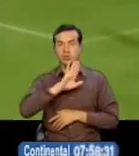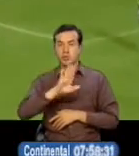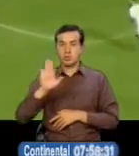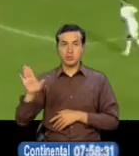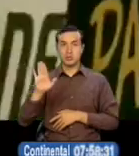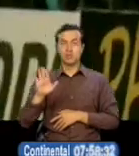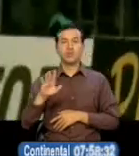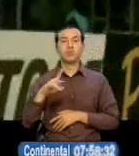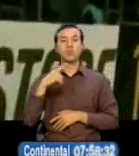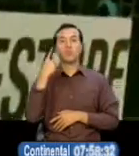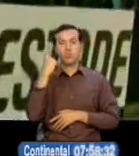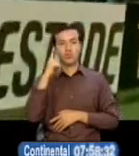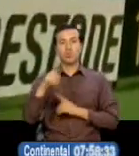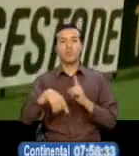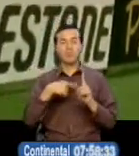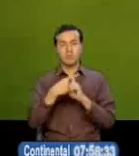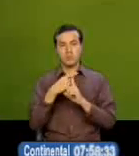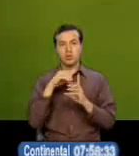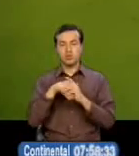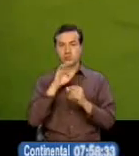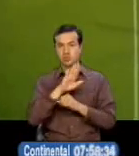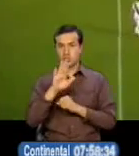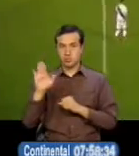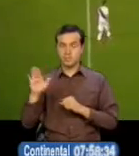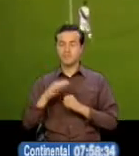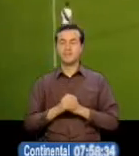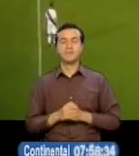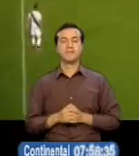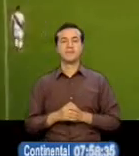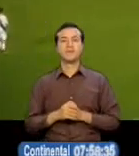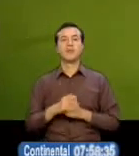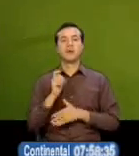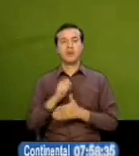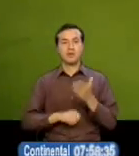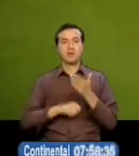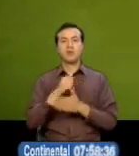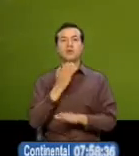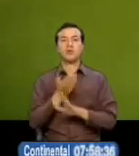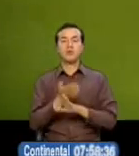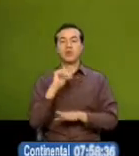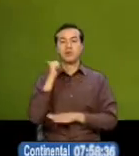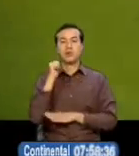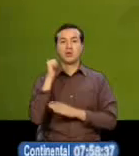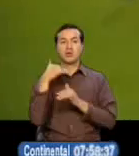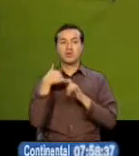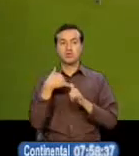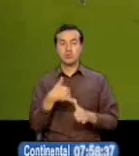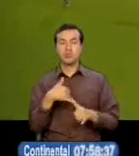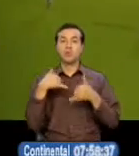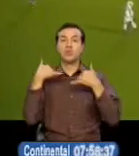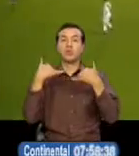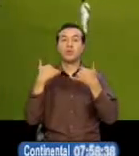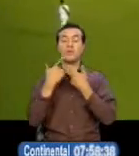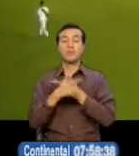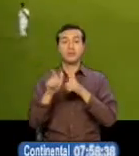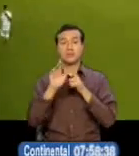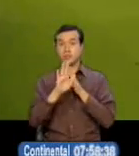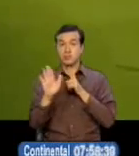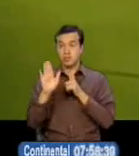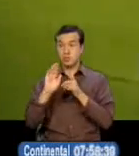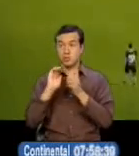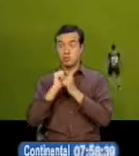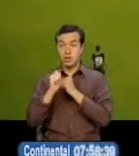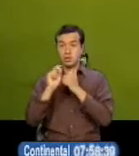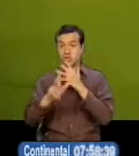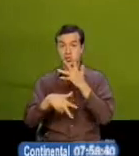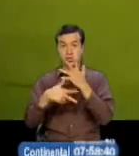que tendrán una plaza adicional cada una. Por otra parte, se aprobó la propuesta de que 10 clubes de la Copa Libertadores que no avancen a la fase de